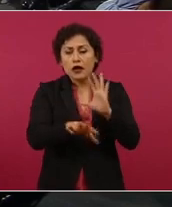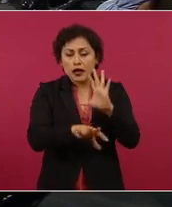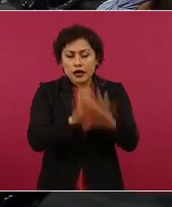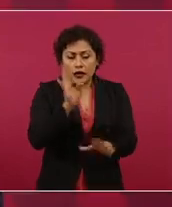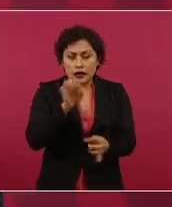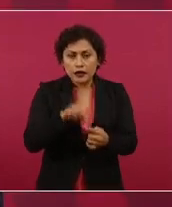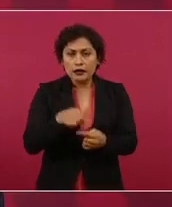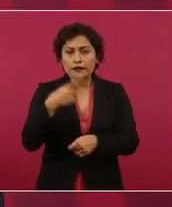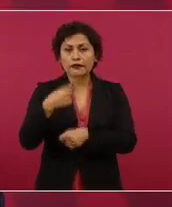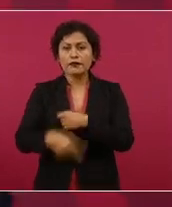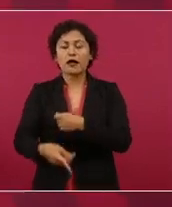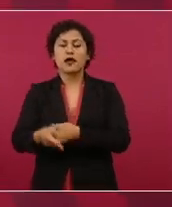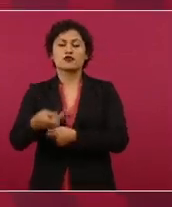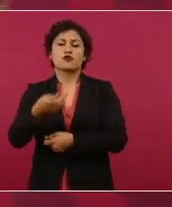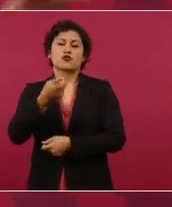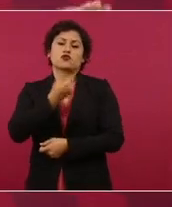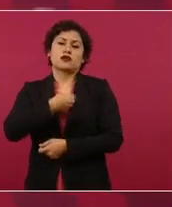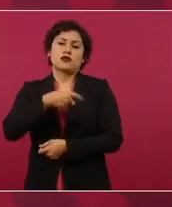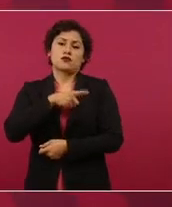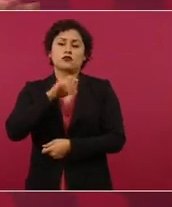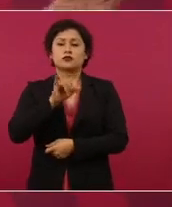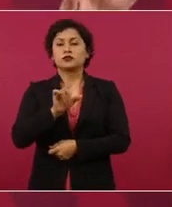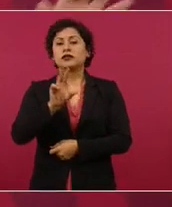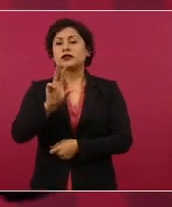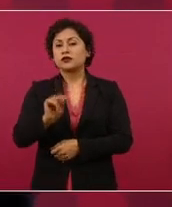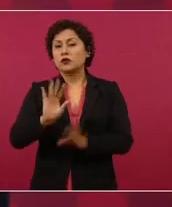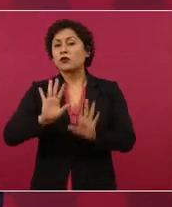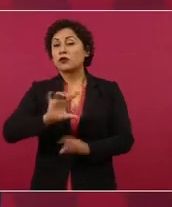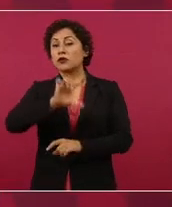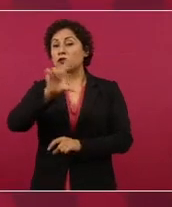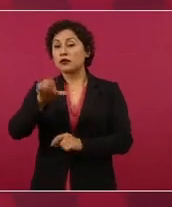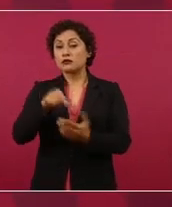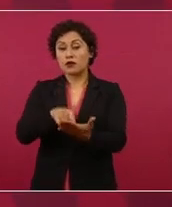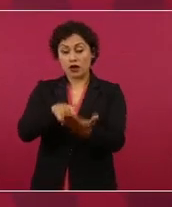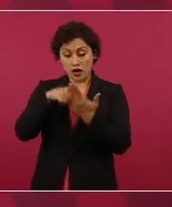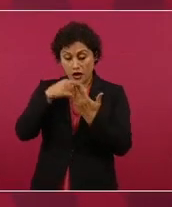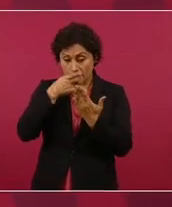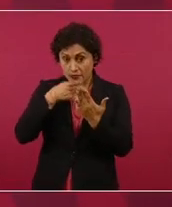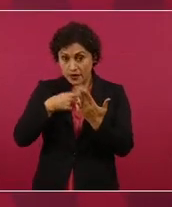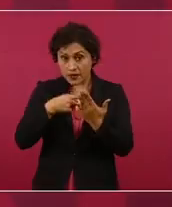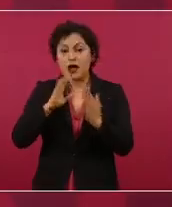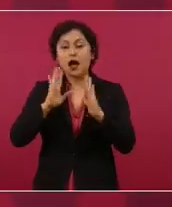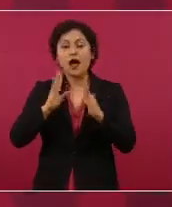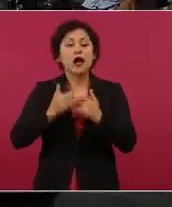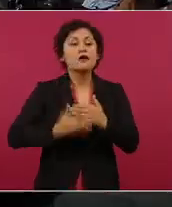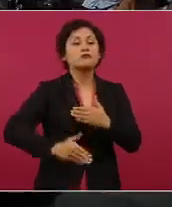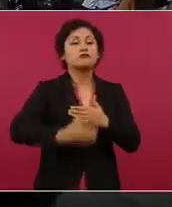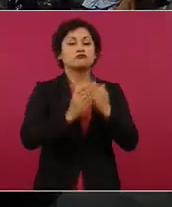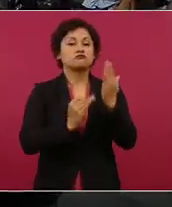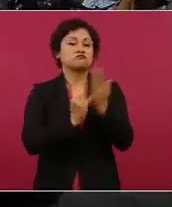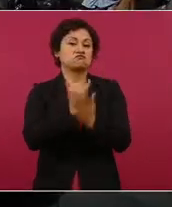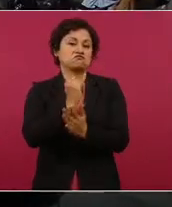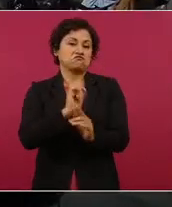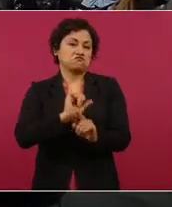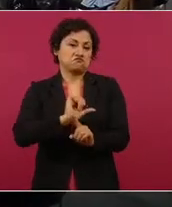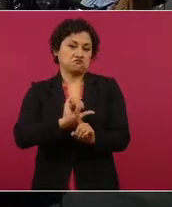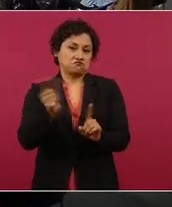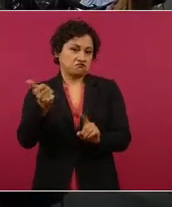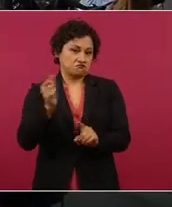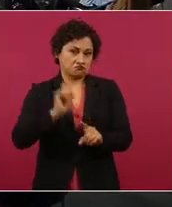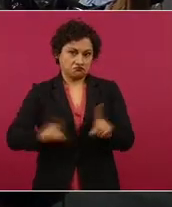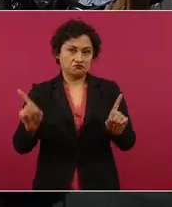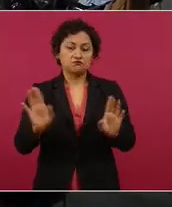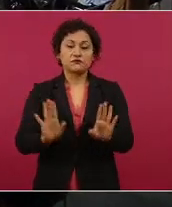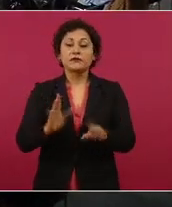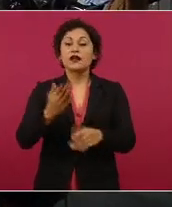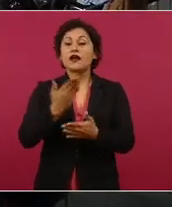salud, y a partir de ahí se resuelve. ¿Y cómo se Además, hace? Hay también de parte de los productores